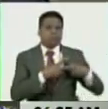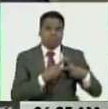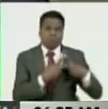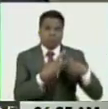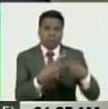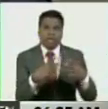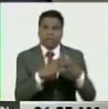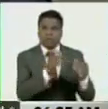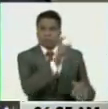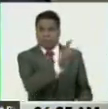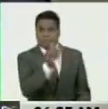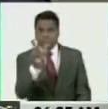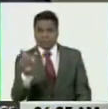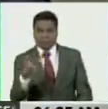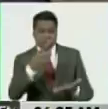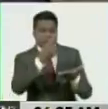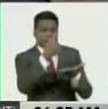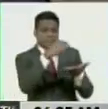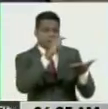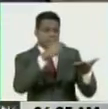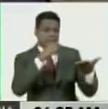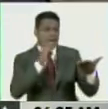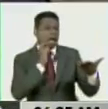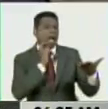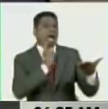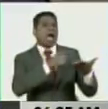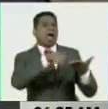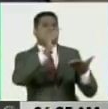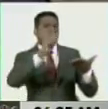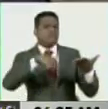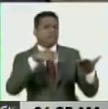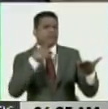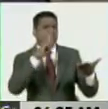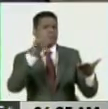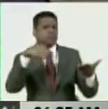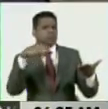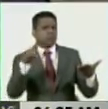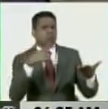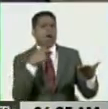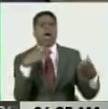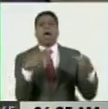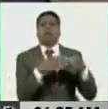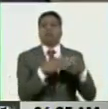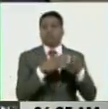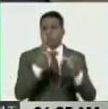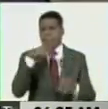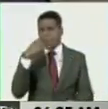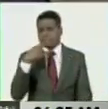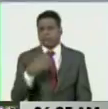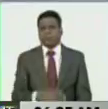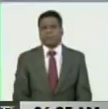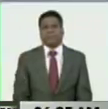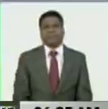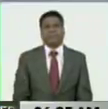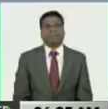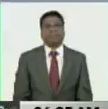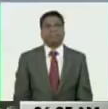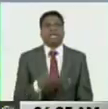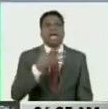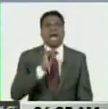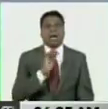de voluntad de pertenecer a esos partidos políticos. Hay un ataque que se ha hecho a este proceso de